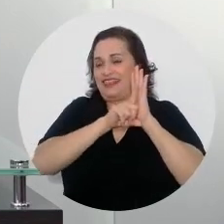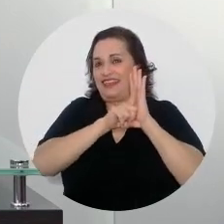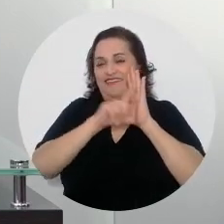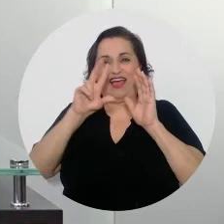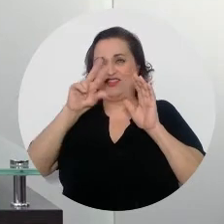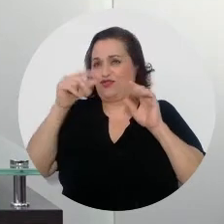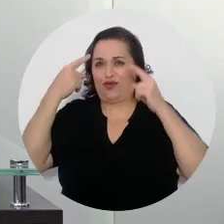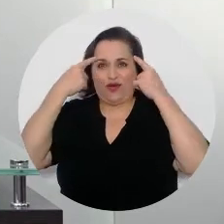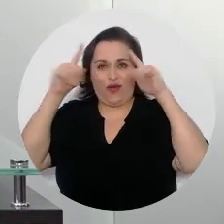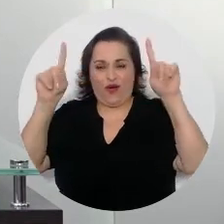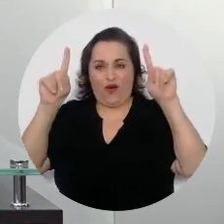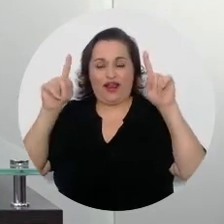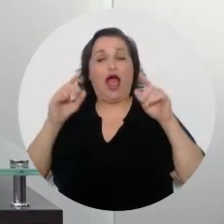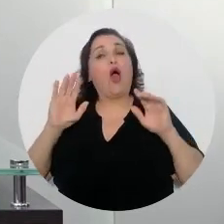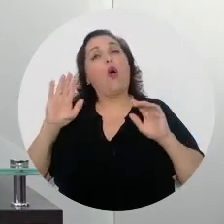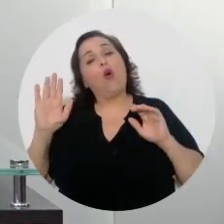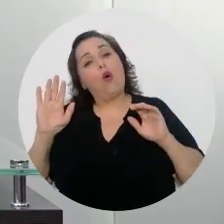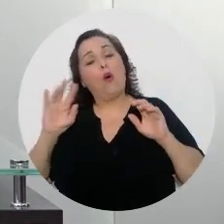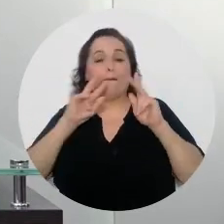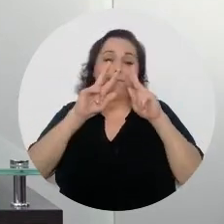o